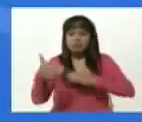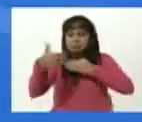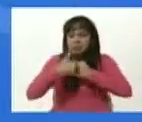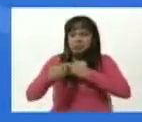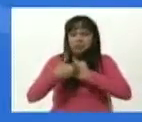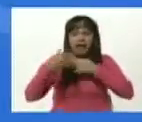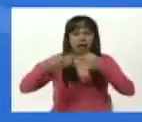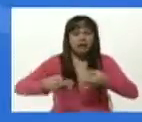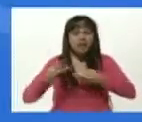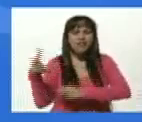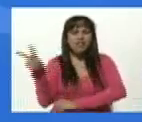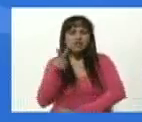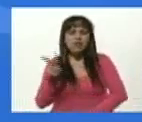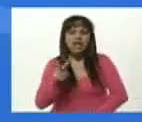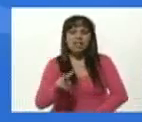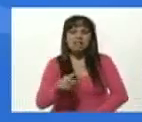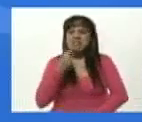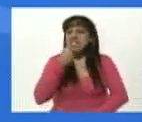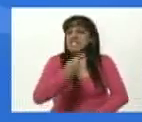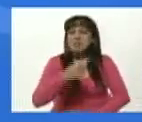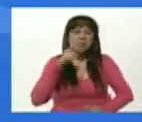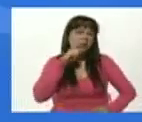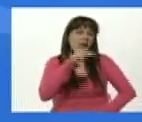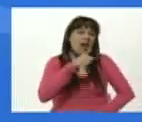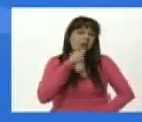nuestra patria, en malhablar de Venezuela.